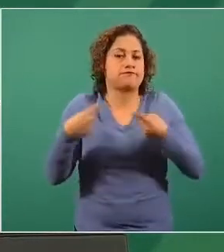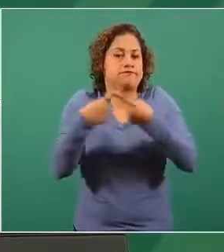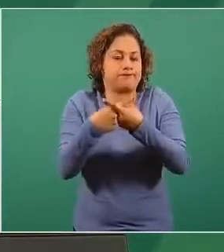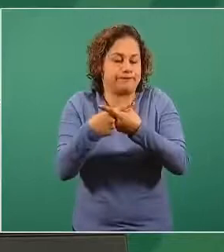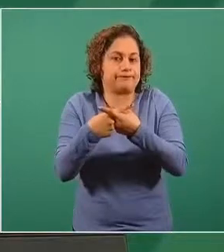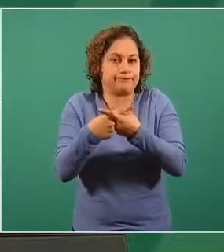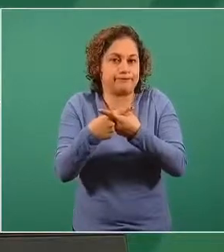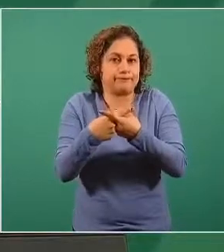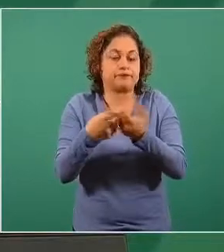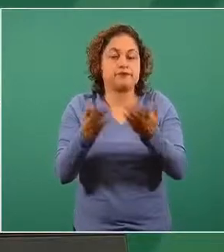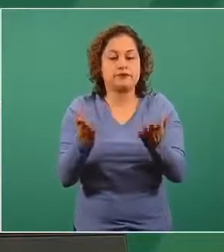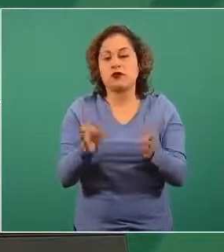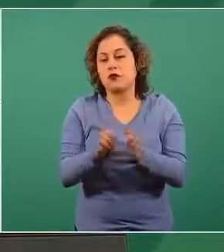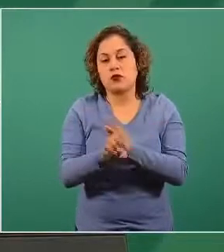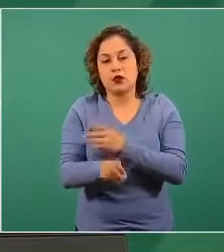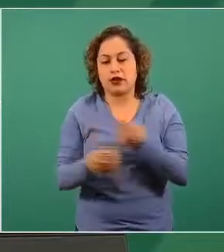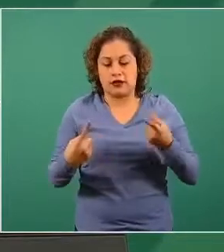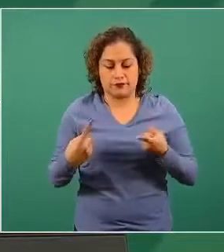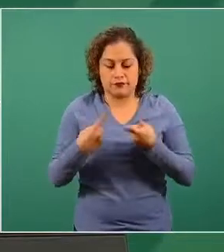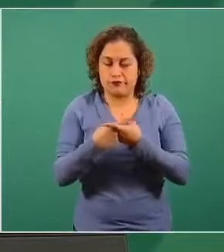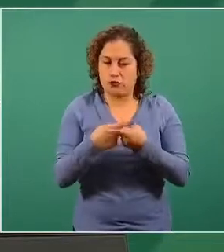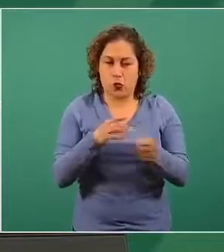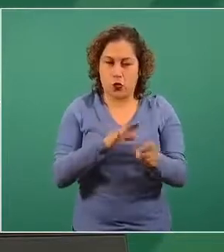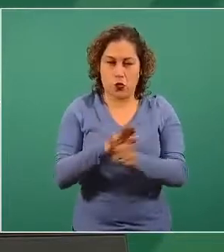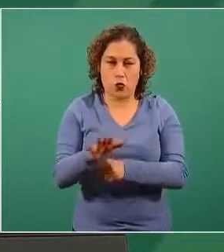contraindicaciones relativas como las